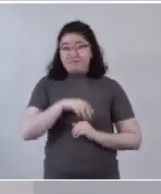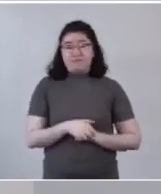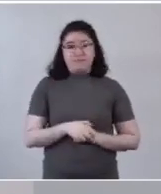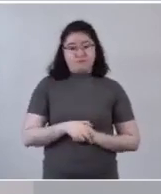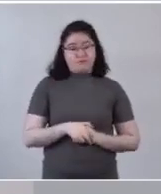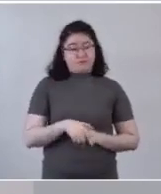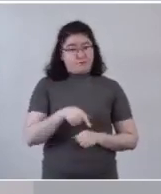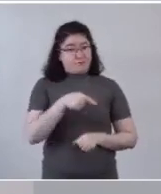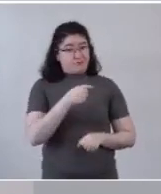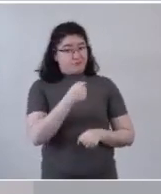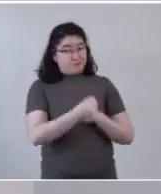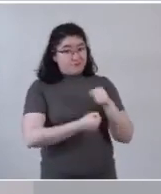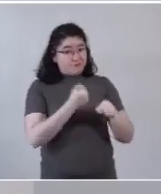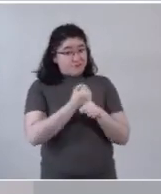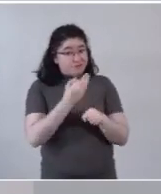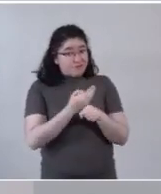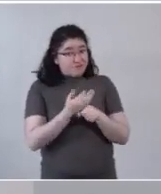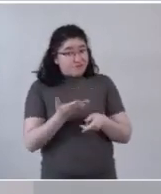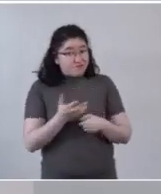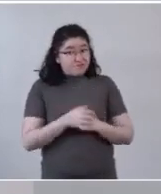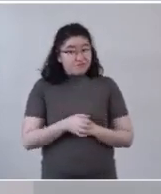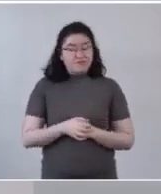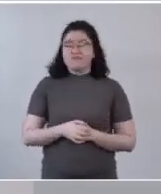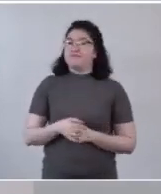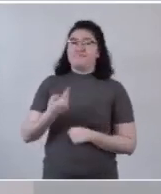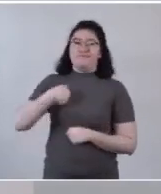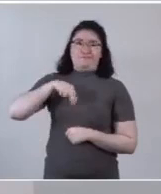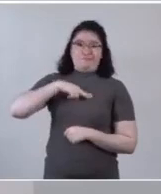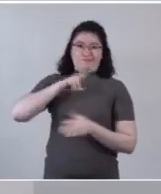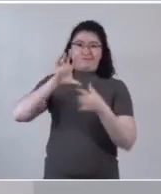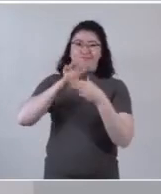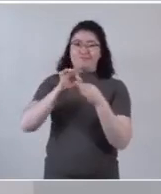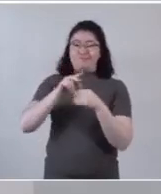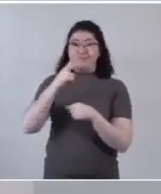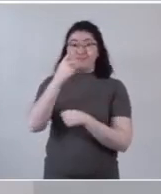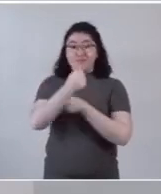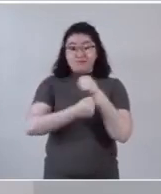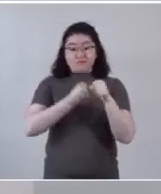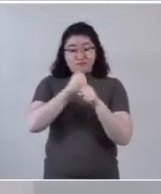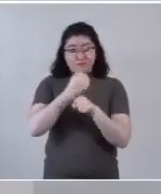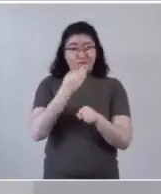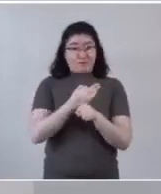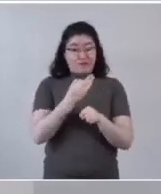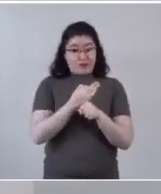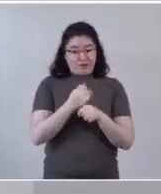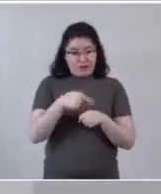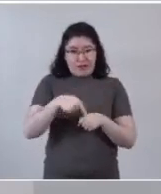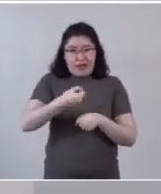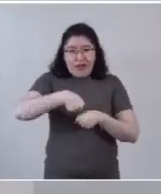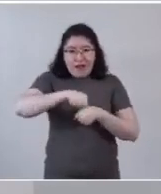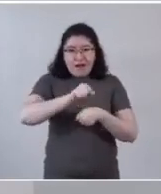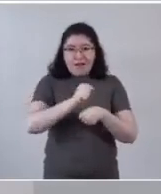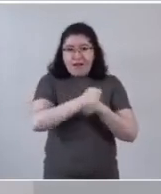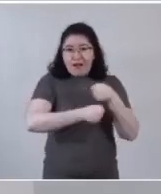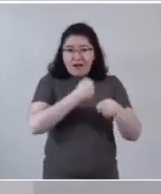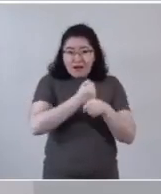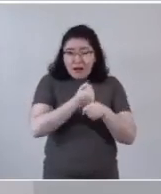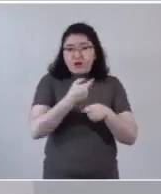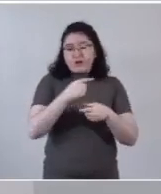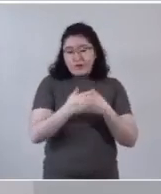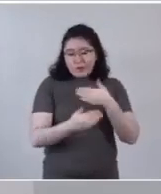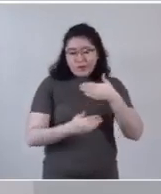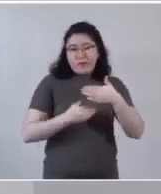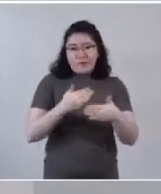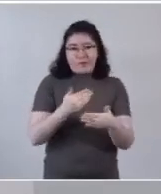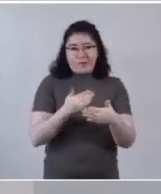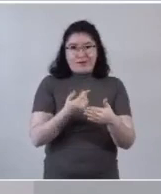doctora? Son 2 años, lo planteamos. Este año va a haber un avance muy importante de todo el primer